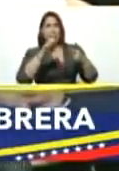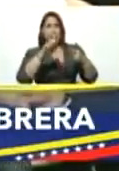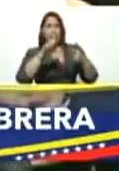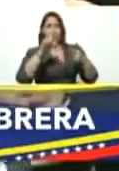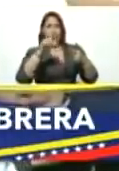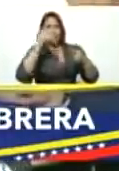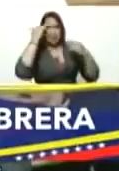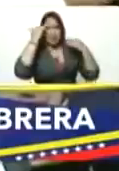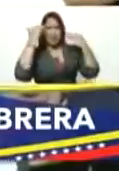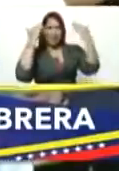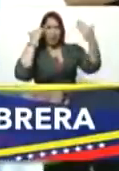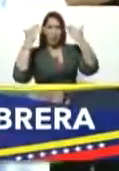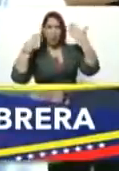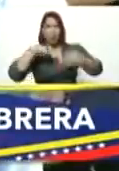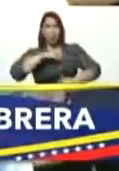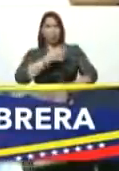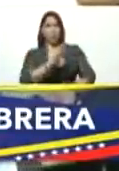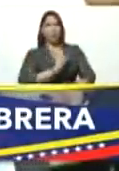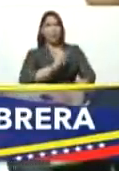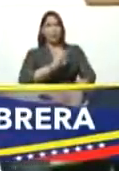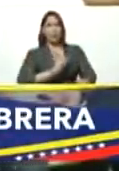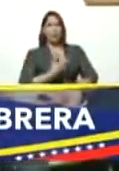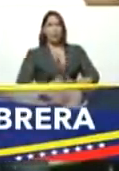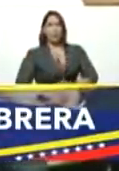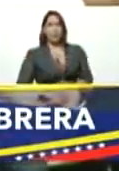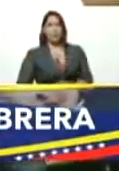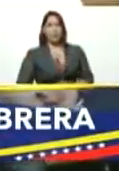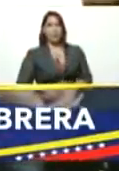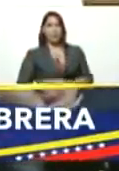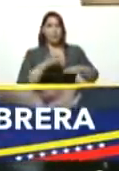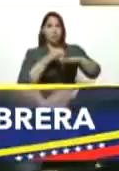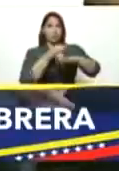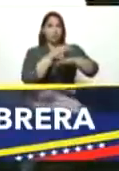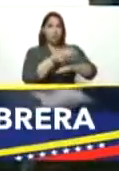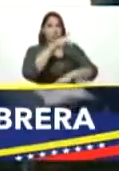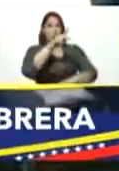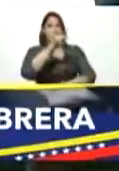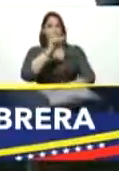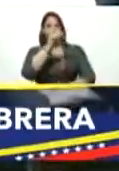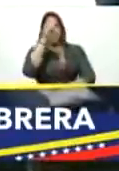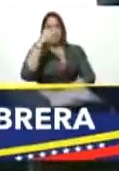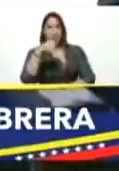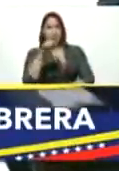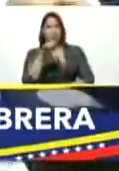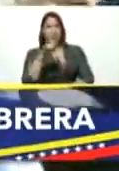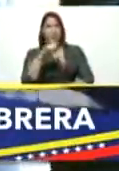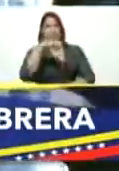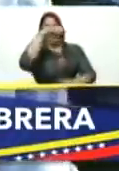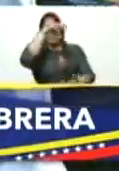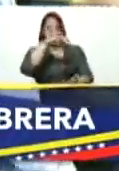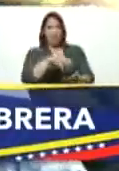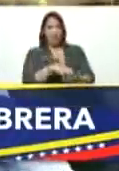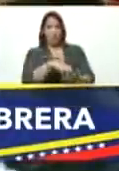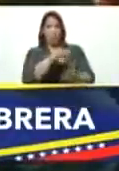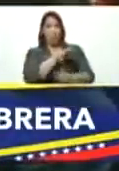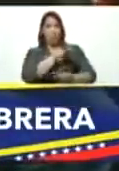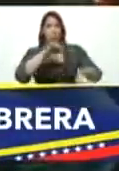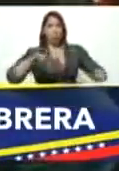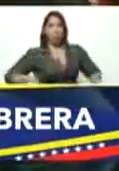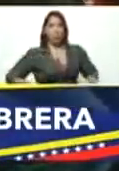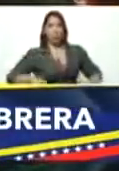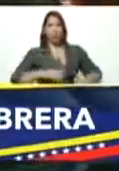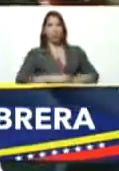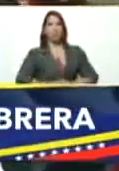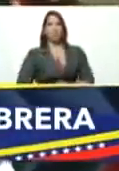un saludo nuestro alcalde del municipio padre del estado portuguesa rafael torrealba